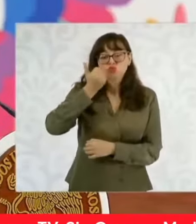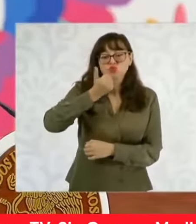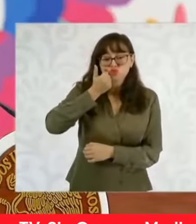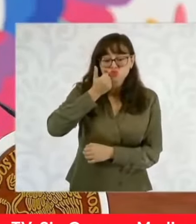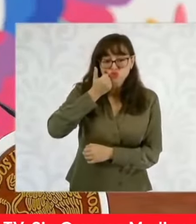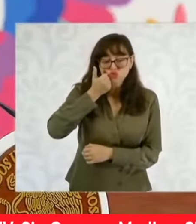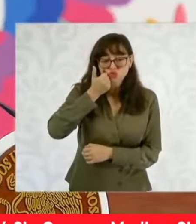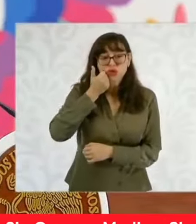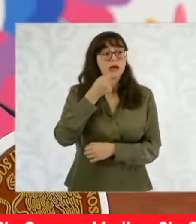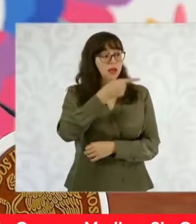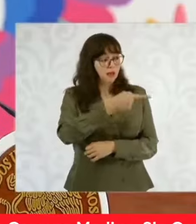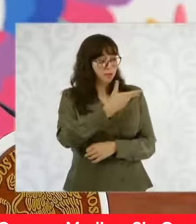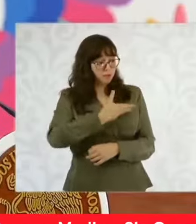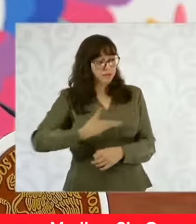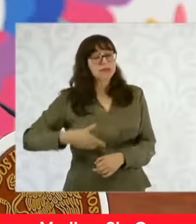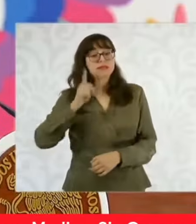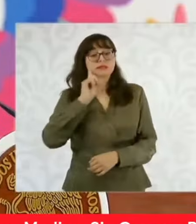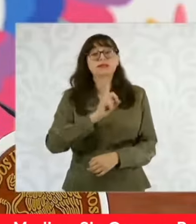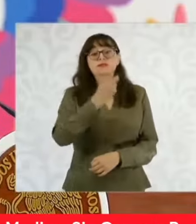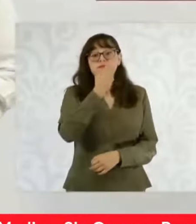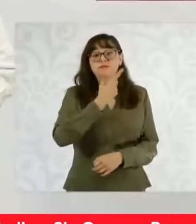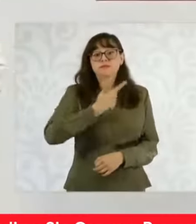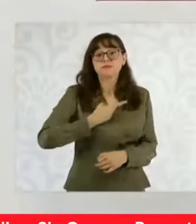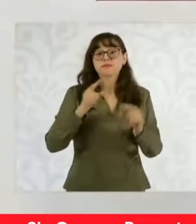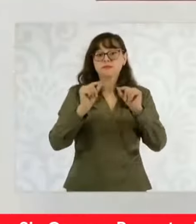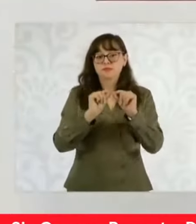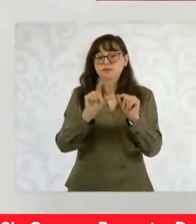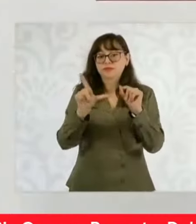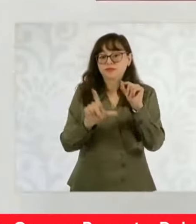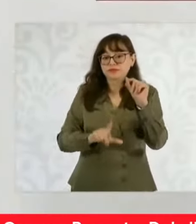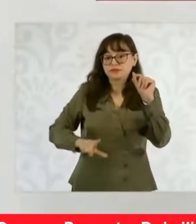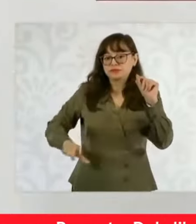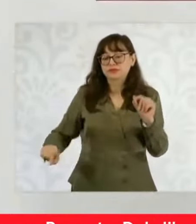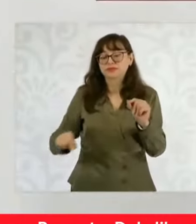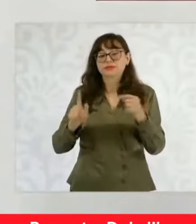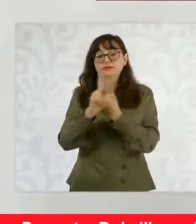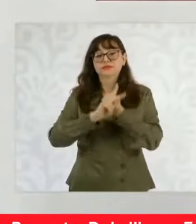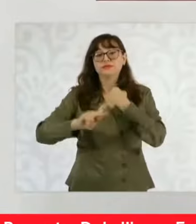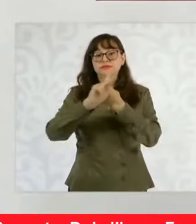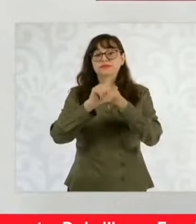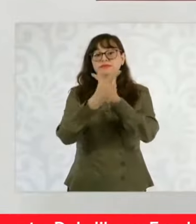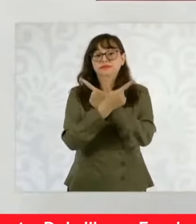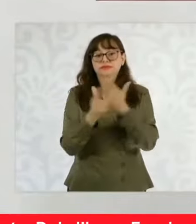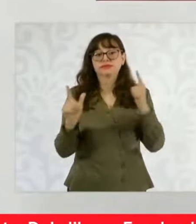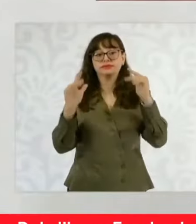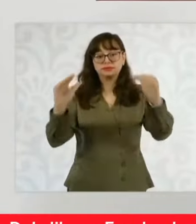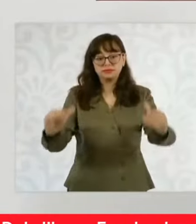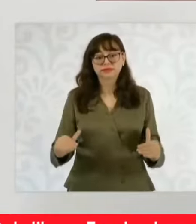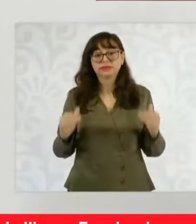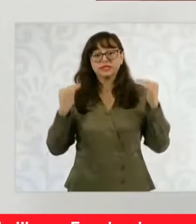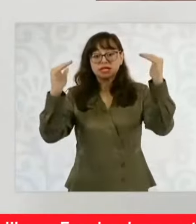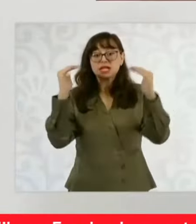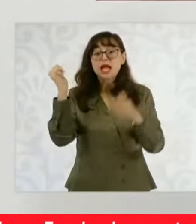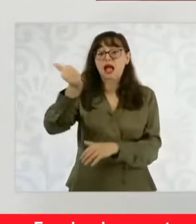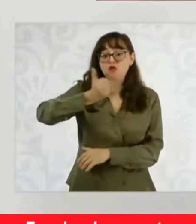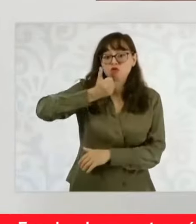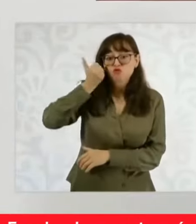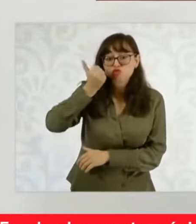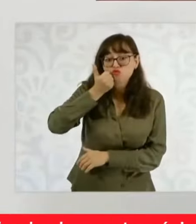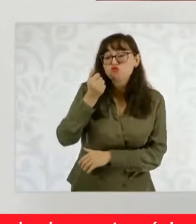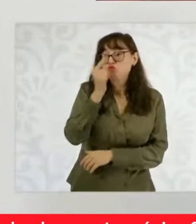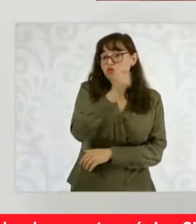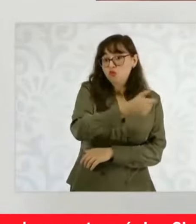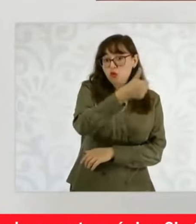nos lo dijo nuestra presidenta, México es un país libre y soberano, donde cada estudiante que tenga